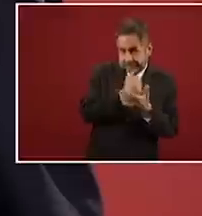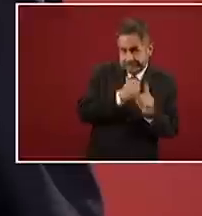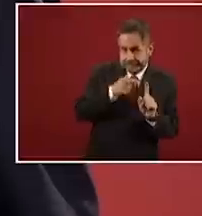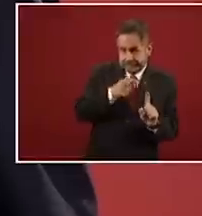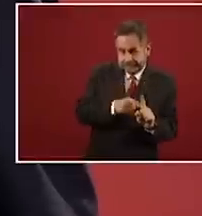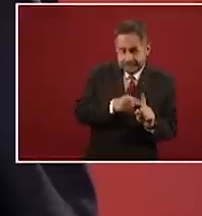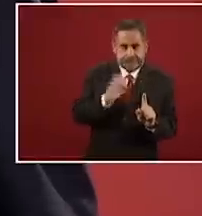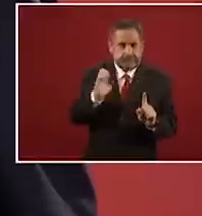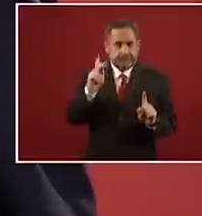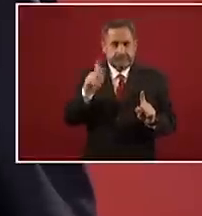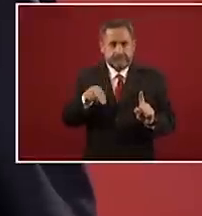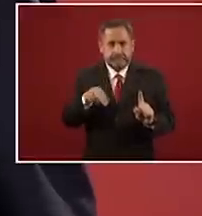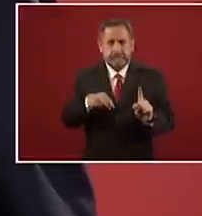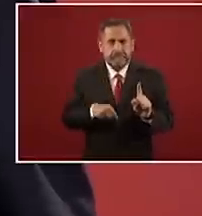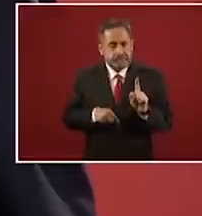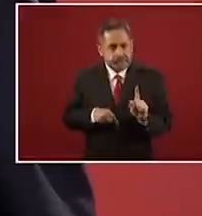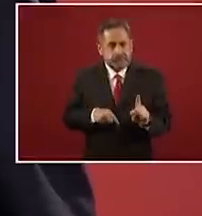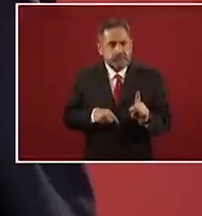Peña,